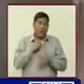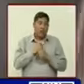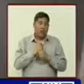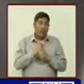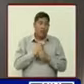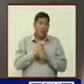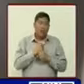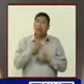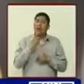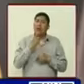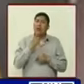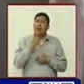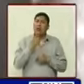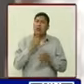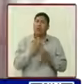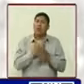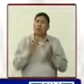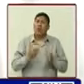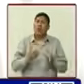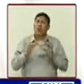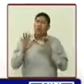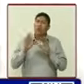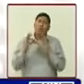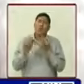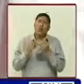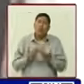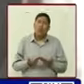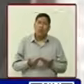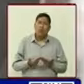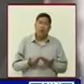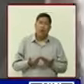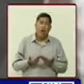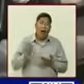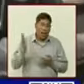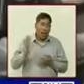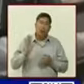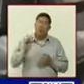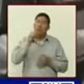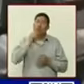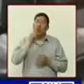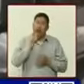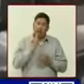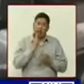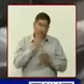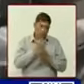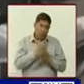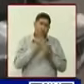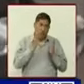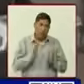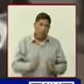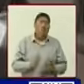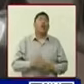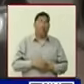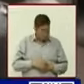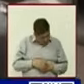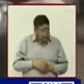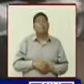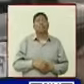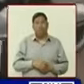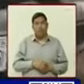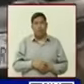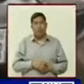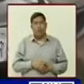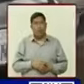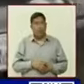¿La víctima es el propietario de la movilidad, el conductor o familiar del propietario? La víctima es la propietaria del motorizado. ¿Estamos hablando de una mujer? Sí.